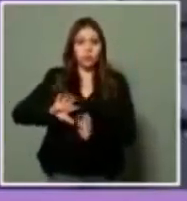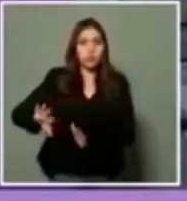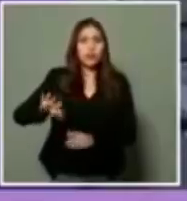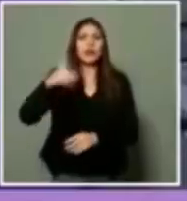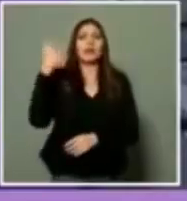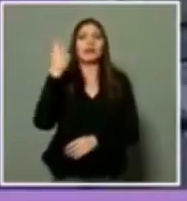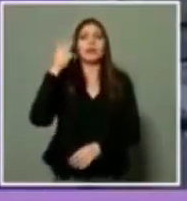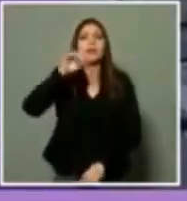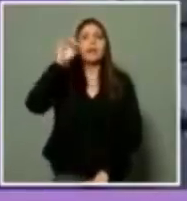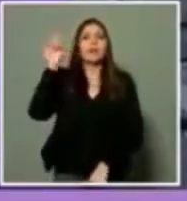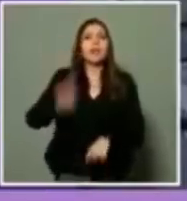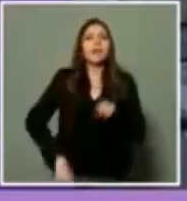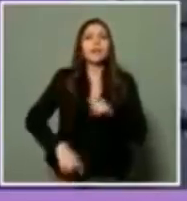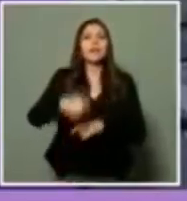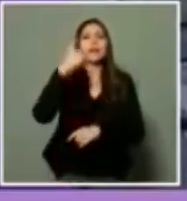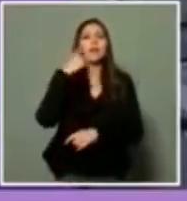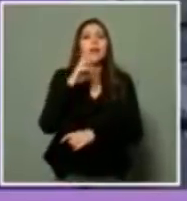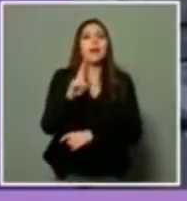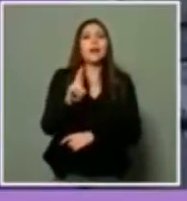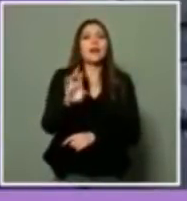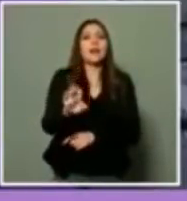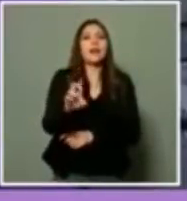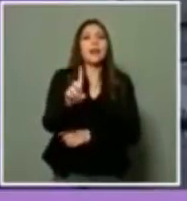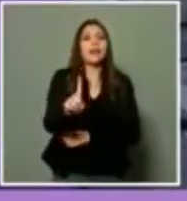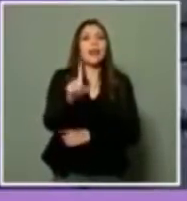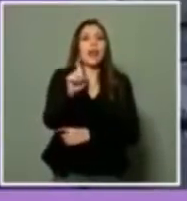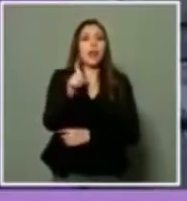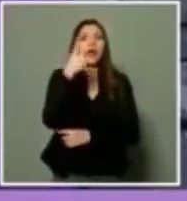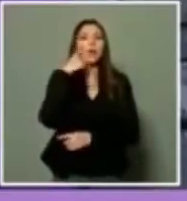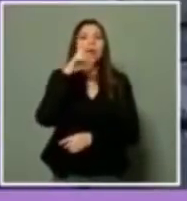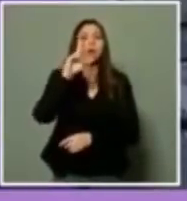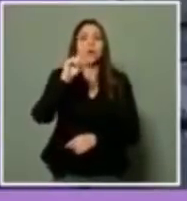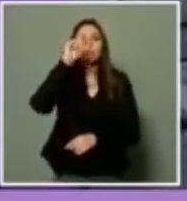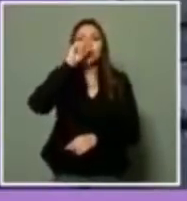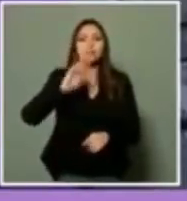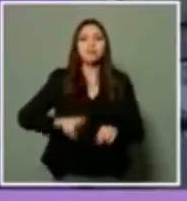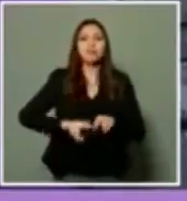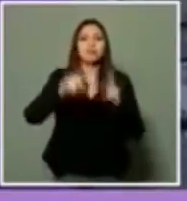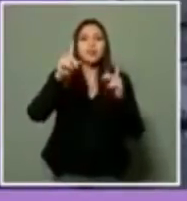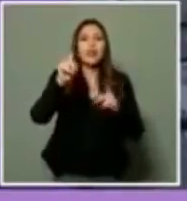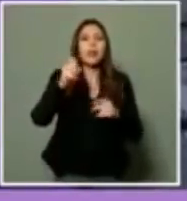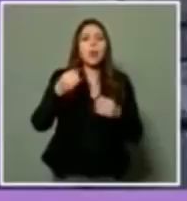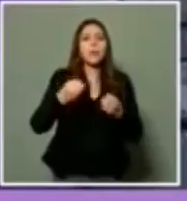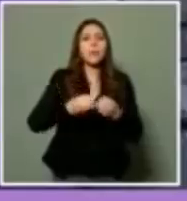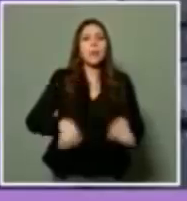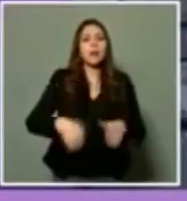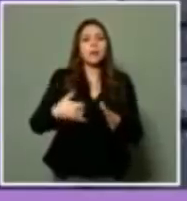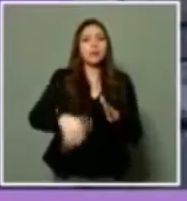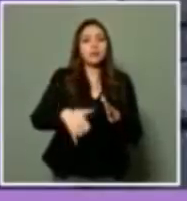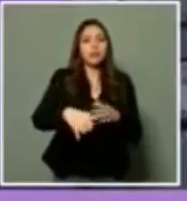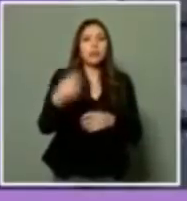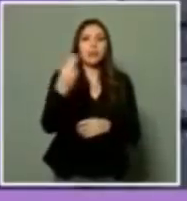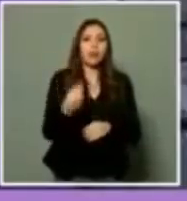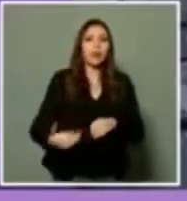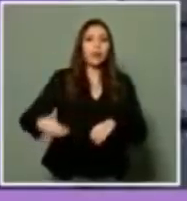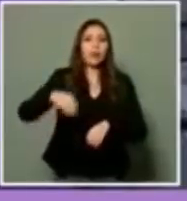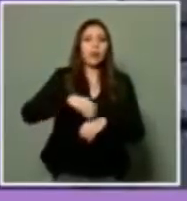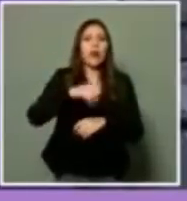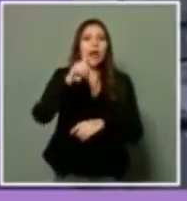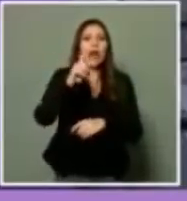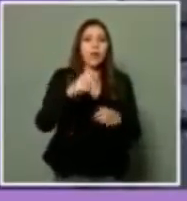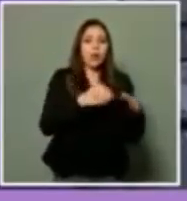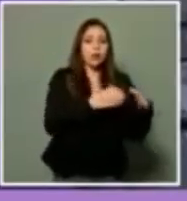redes de agua para evitar fugas. Vamos a instalar bebederos en todas las escuelas